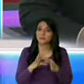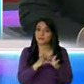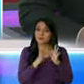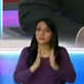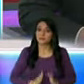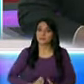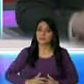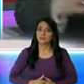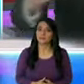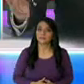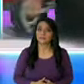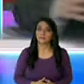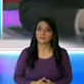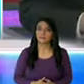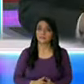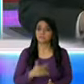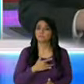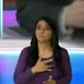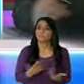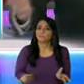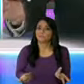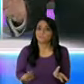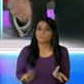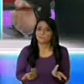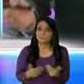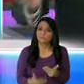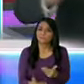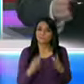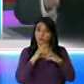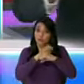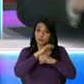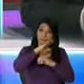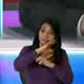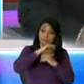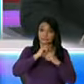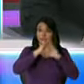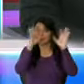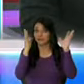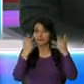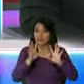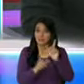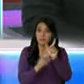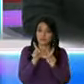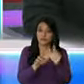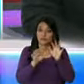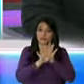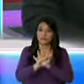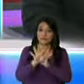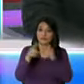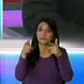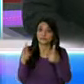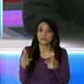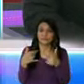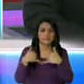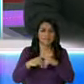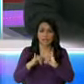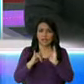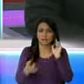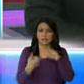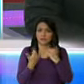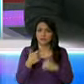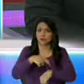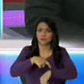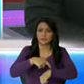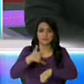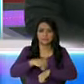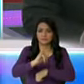está, cómo se siente y cómo han anochecido y han amanecido los ecuatorianos que todavía permanecen a esta